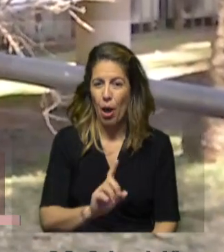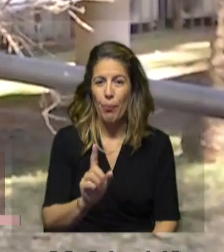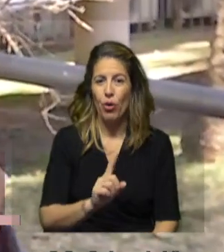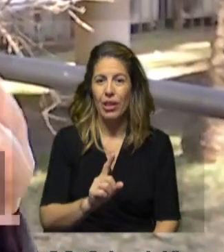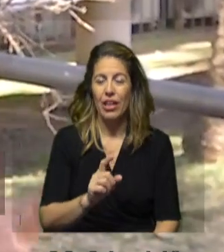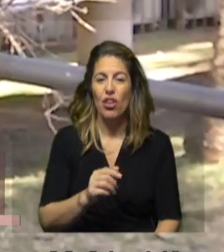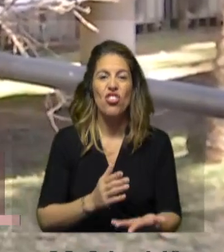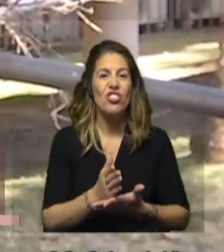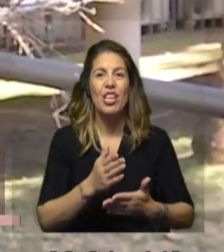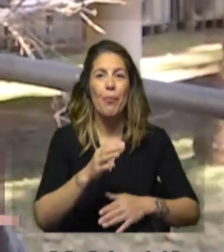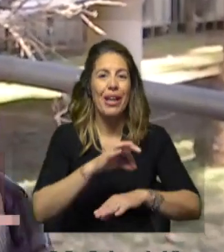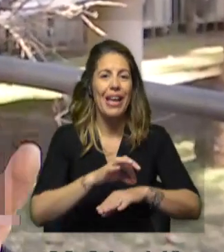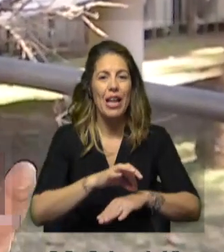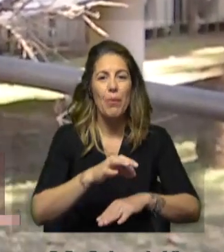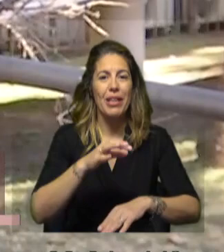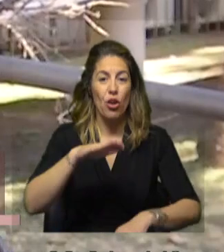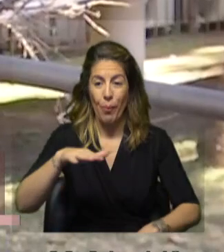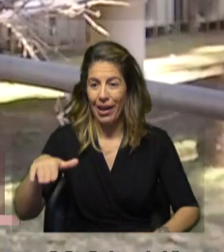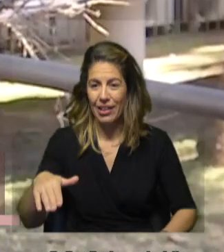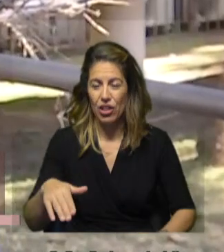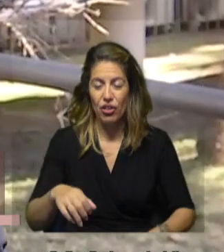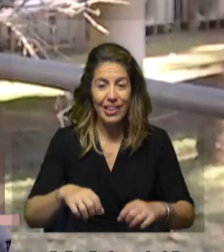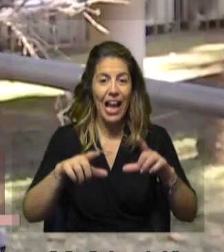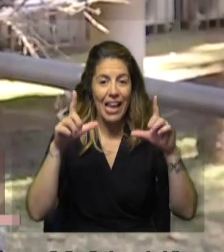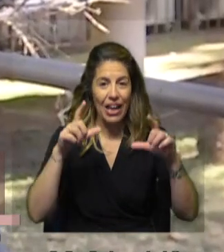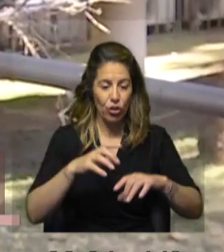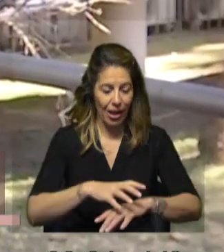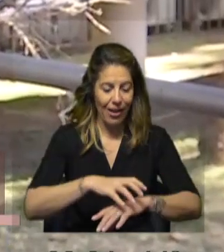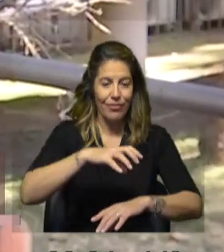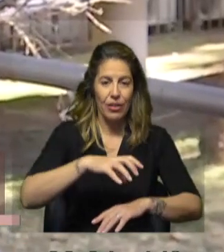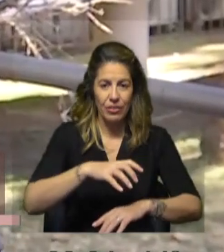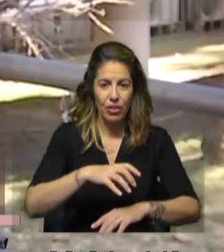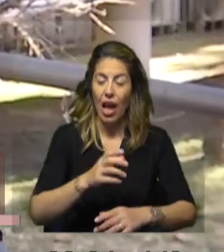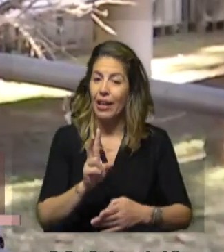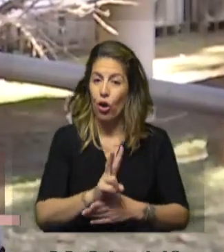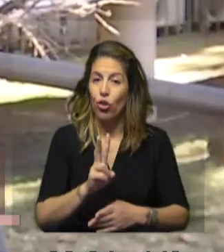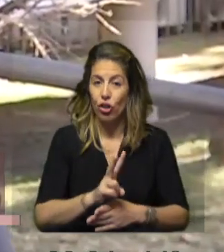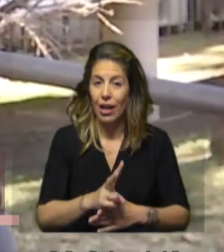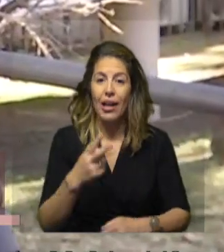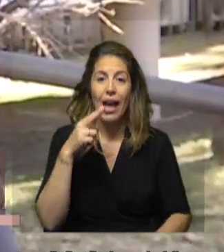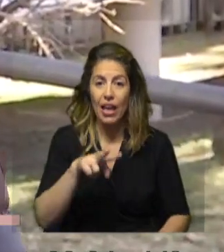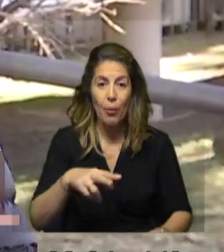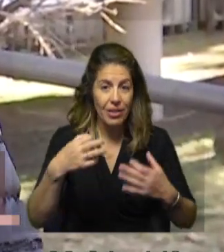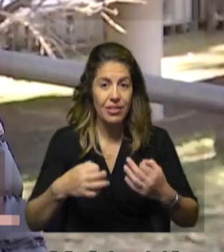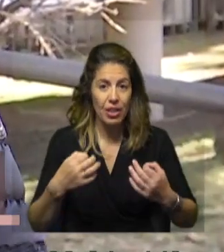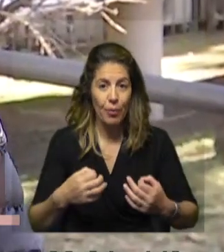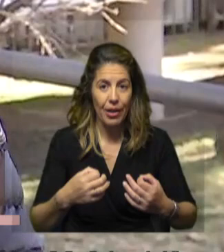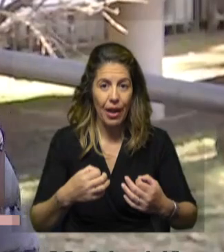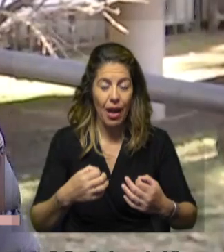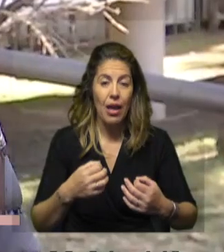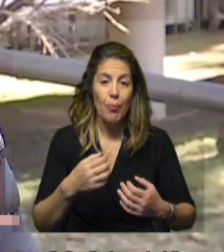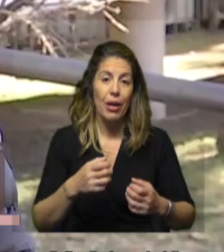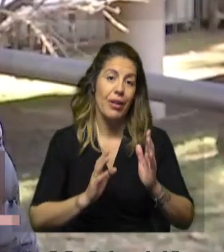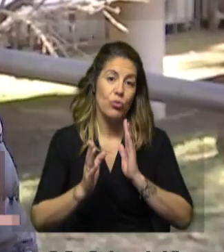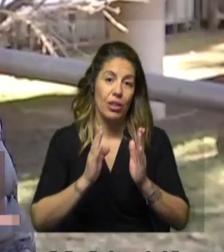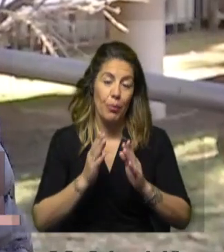está alerta de que esto, la inflamación de una articulación, hay que controlarla y hay que ver si realmente es hacer el diagnóstico para hacer un